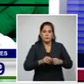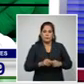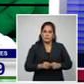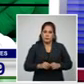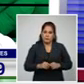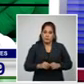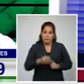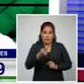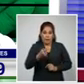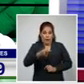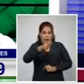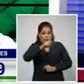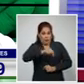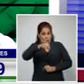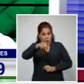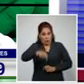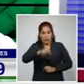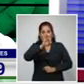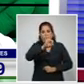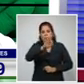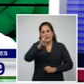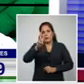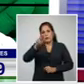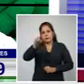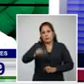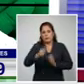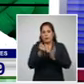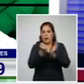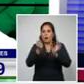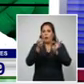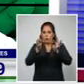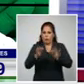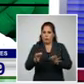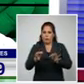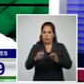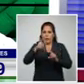Ayer y hoy, 83 pacientes confirmados en